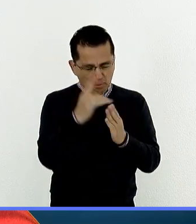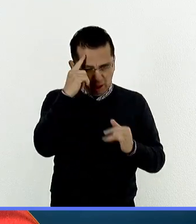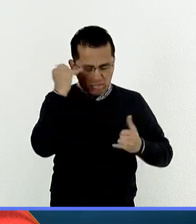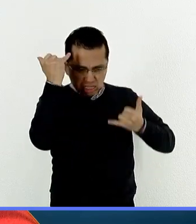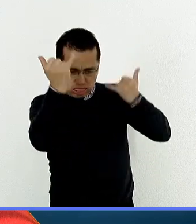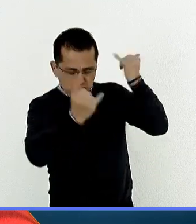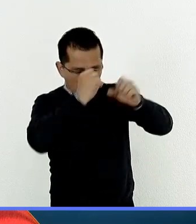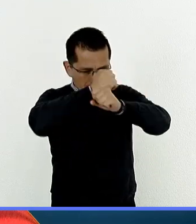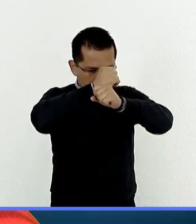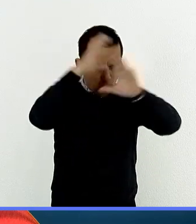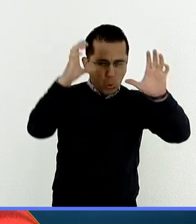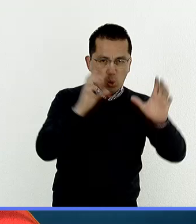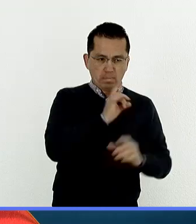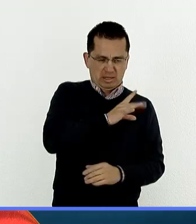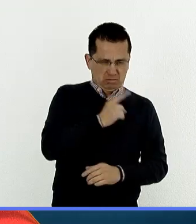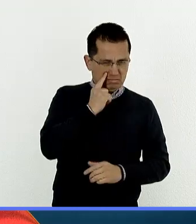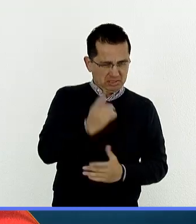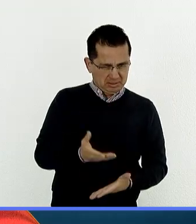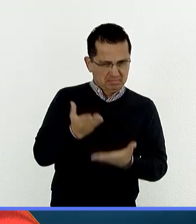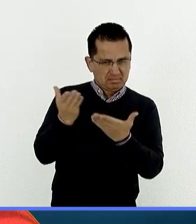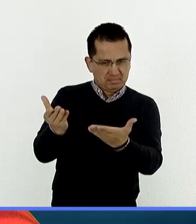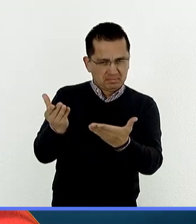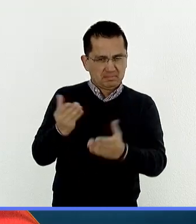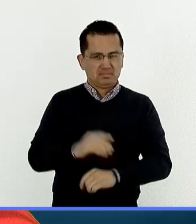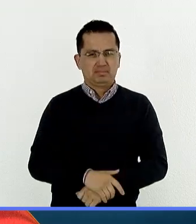de las mujeres andinas vamos a escucharla